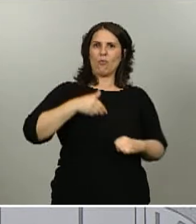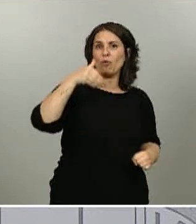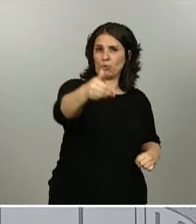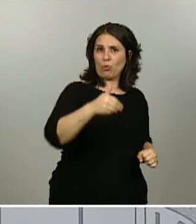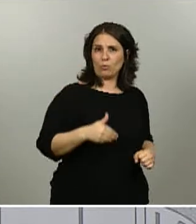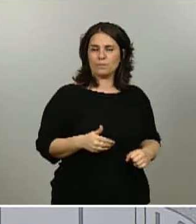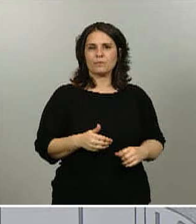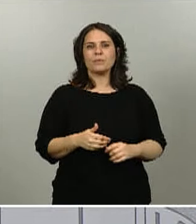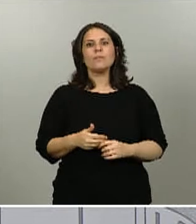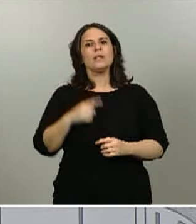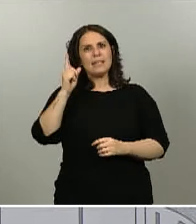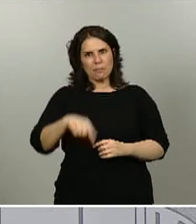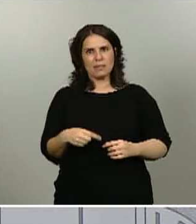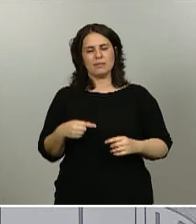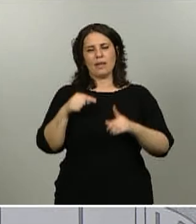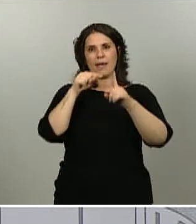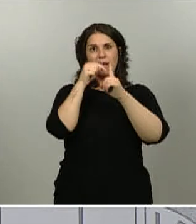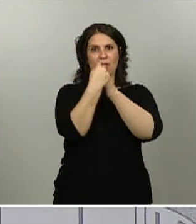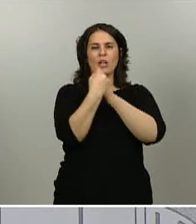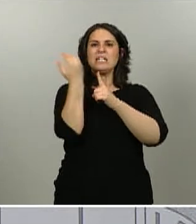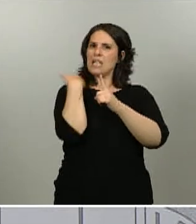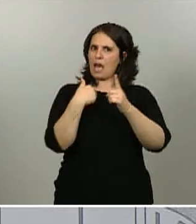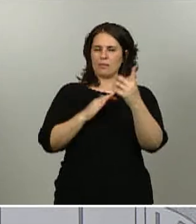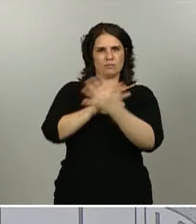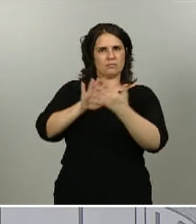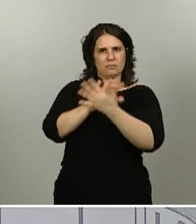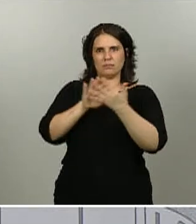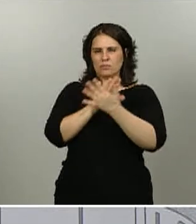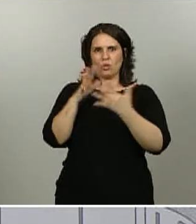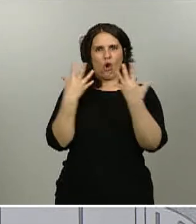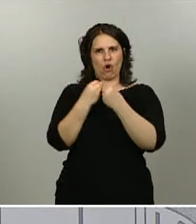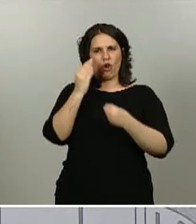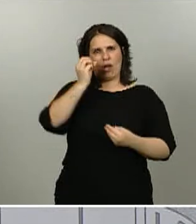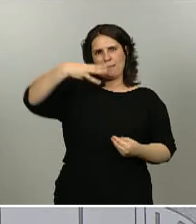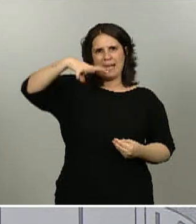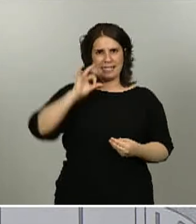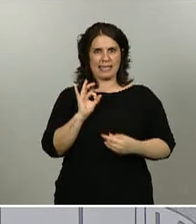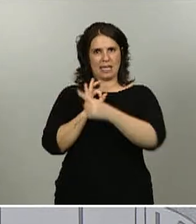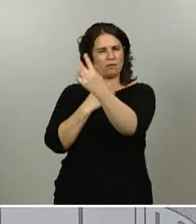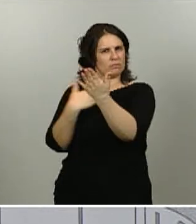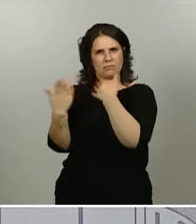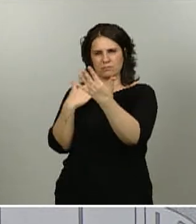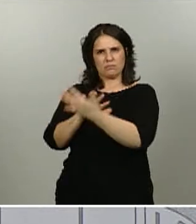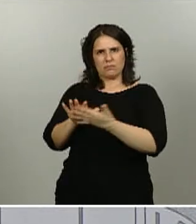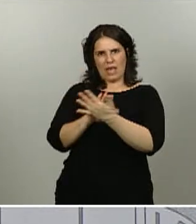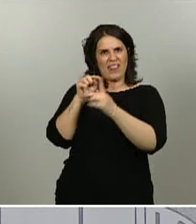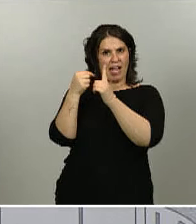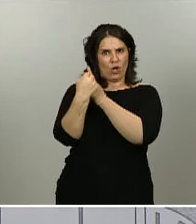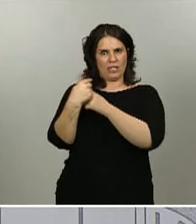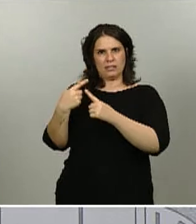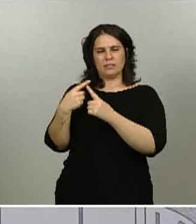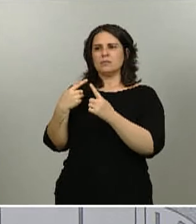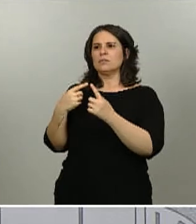muchos de estos indicadores con organismos internacionales, por ejemplo la Organización Mundial de la Salud, y la verdad es que están dos